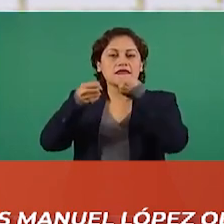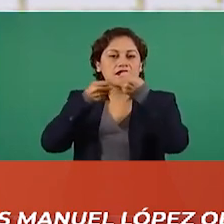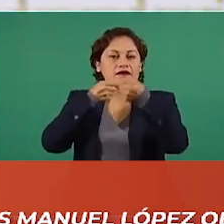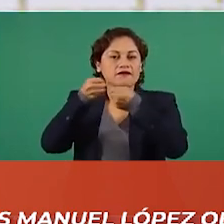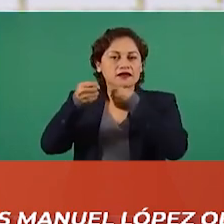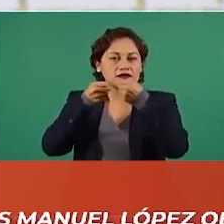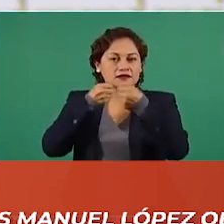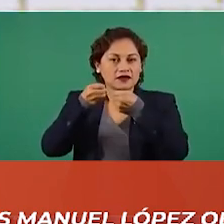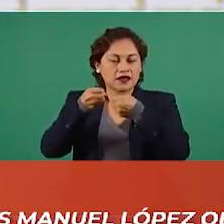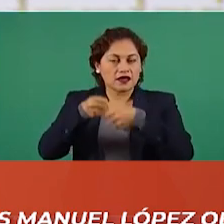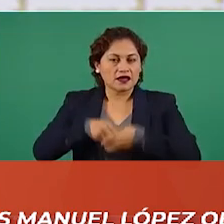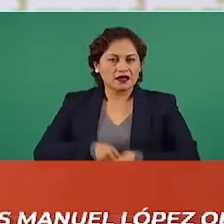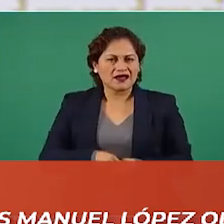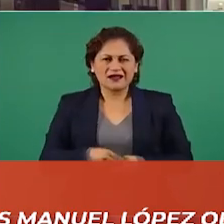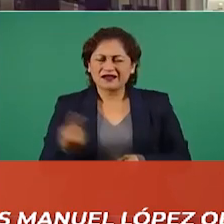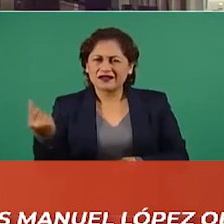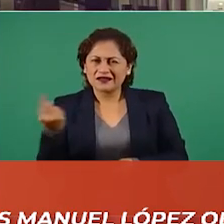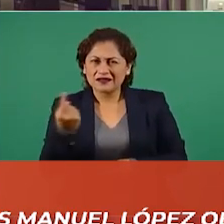¿Mande?